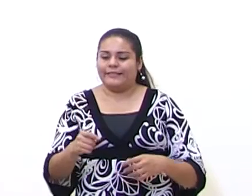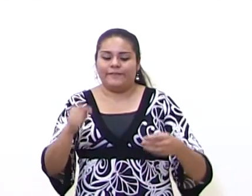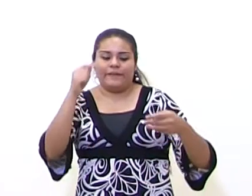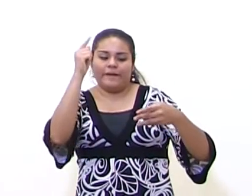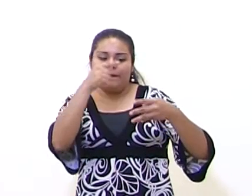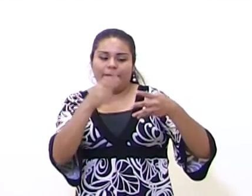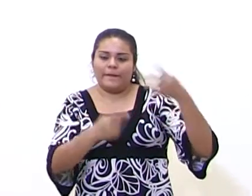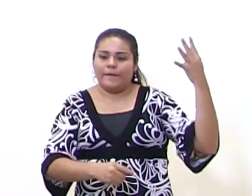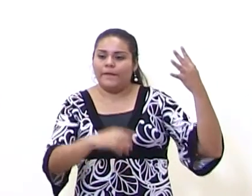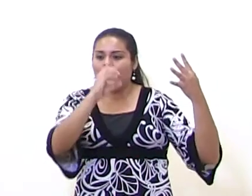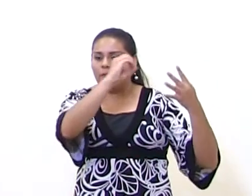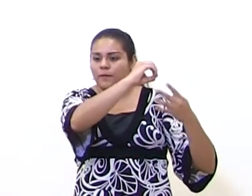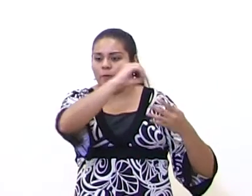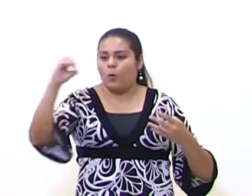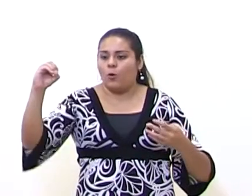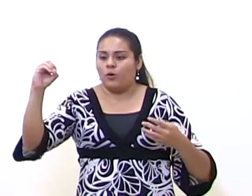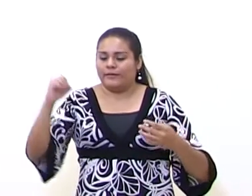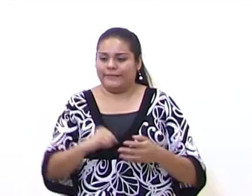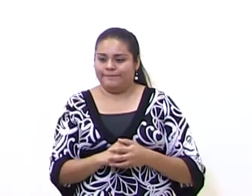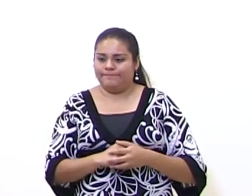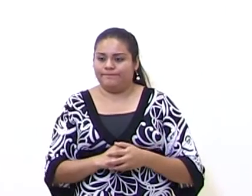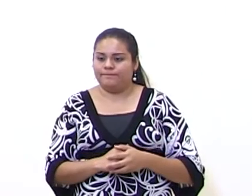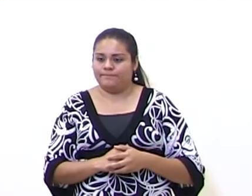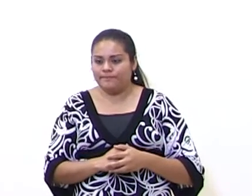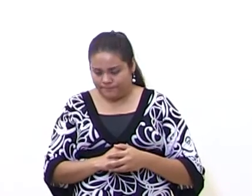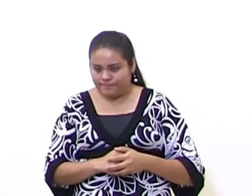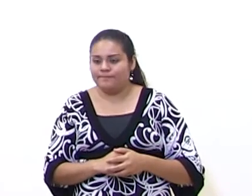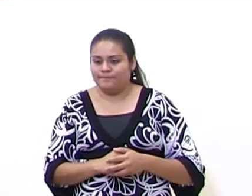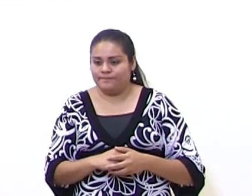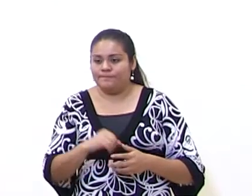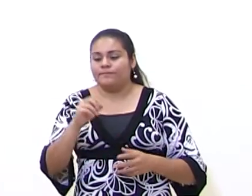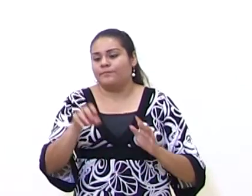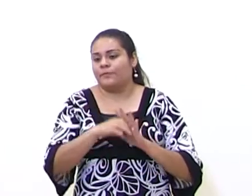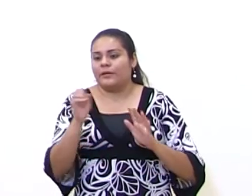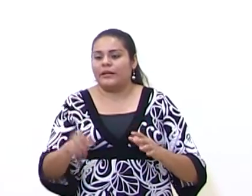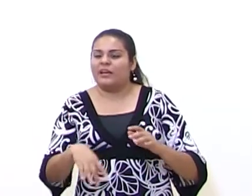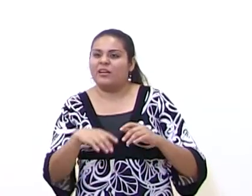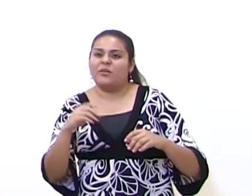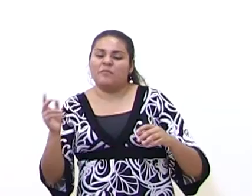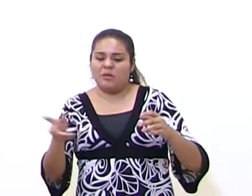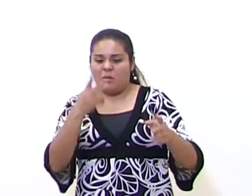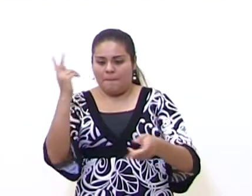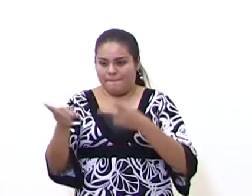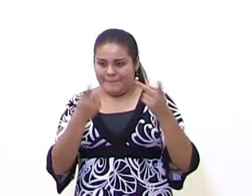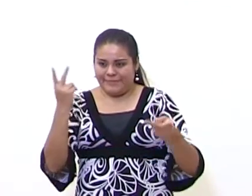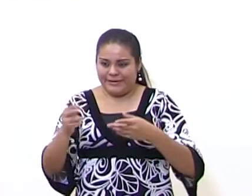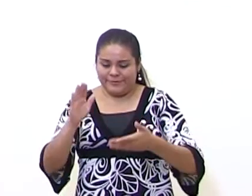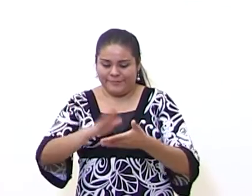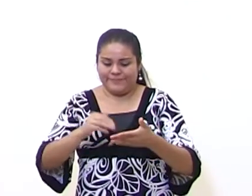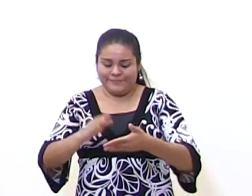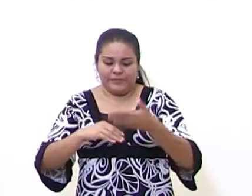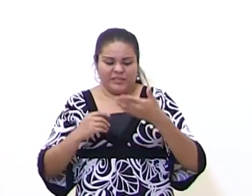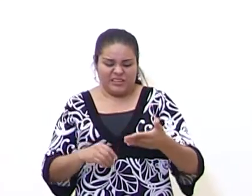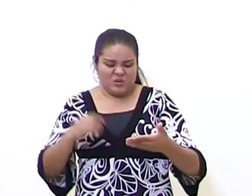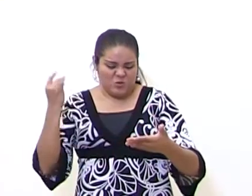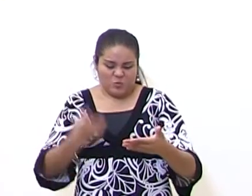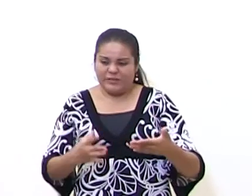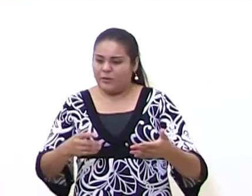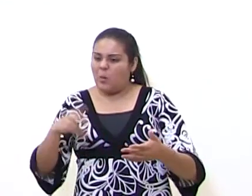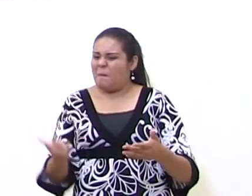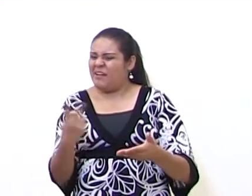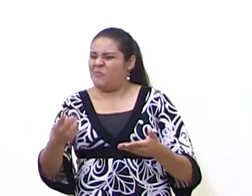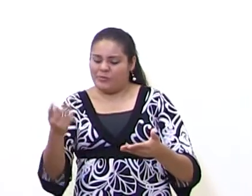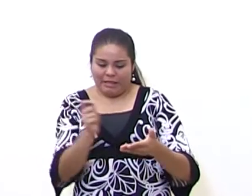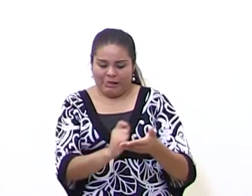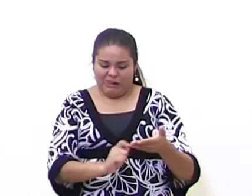para avanzar en la encuesta. Porque no nada más agarramos la encuesta y elaboramos un conjunto de preguntas y nos vamos.